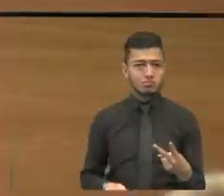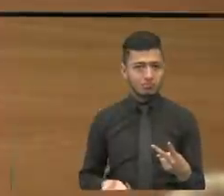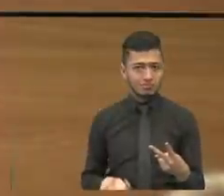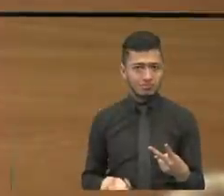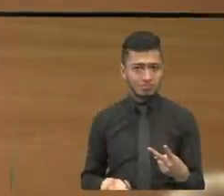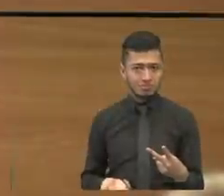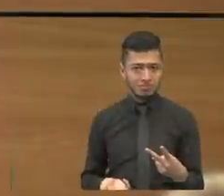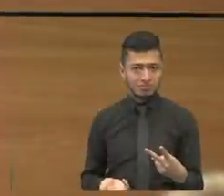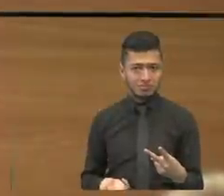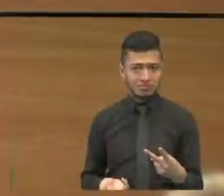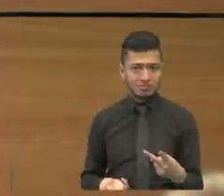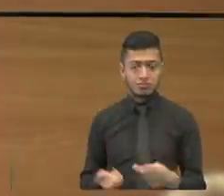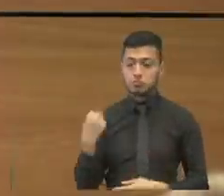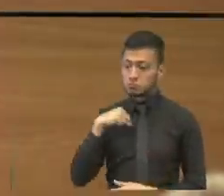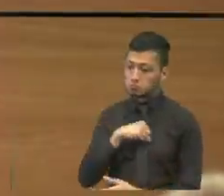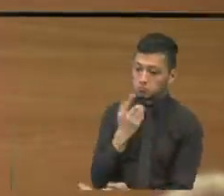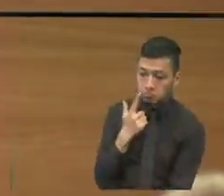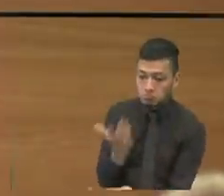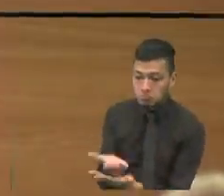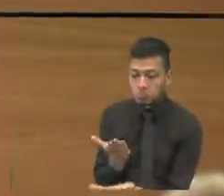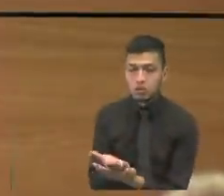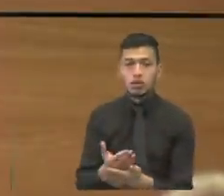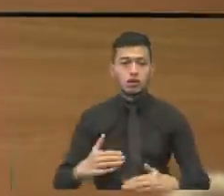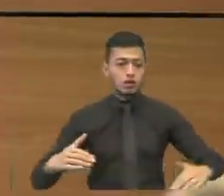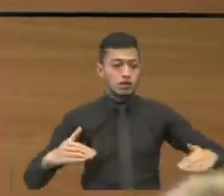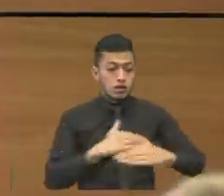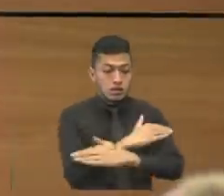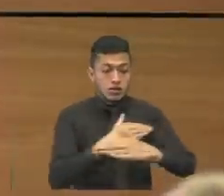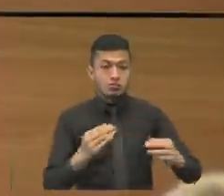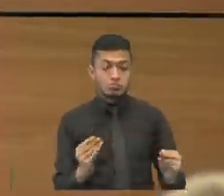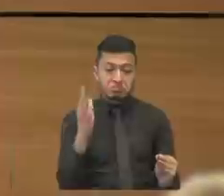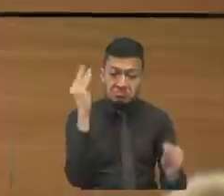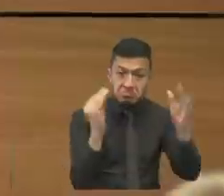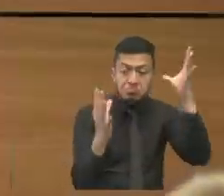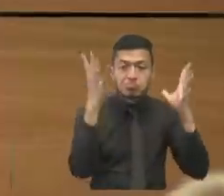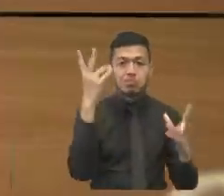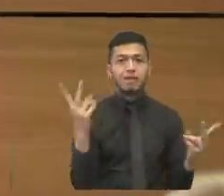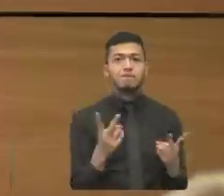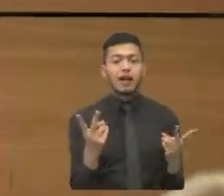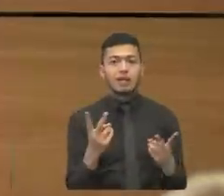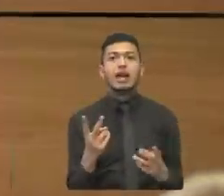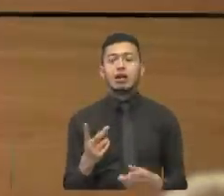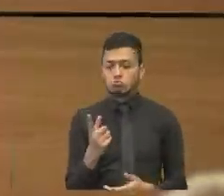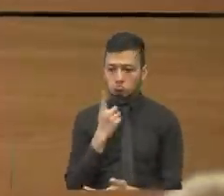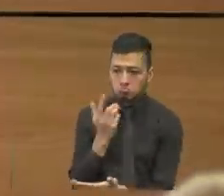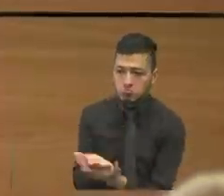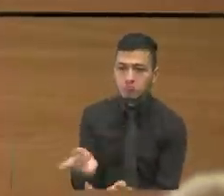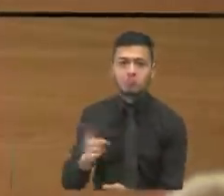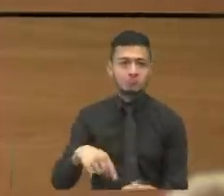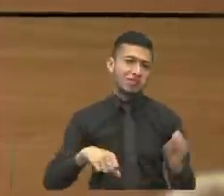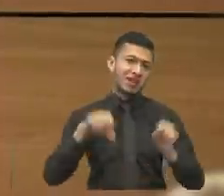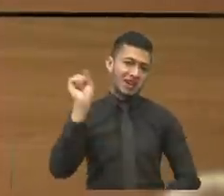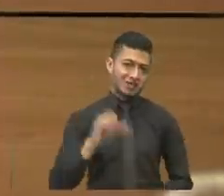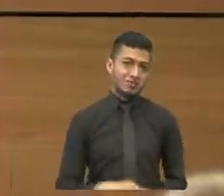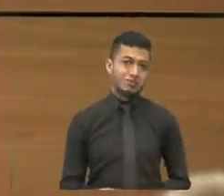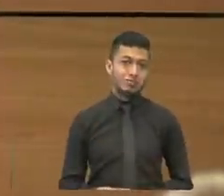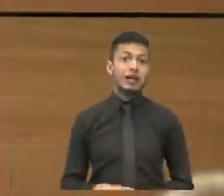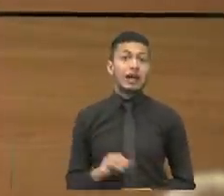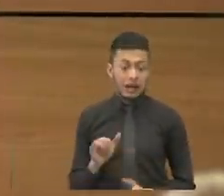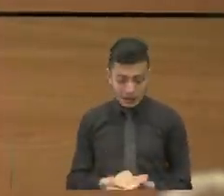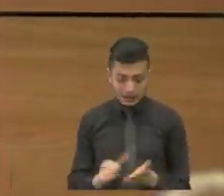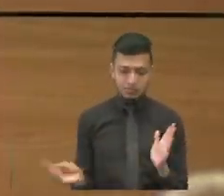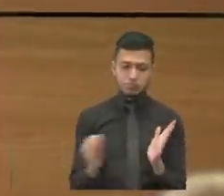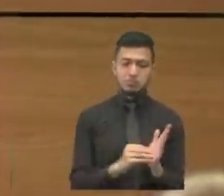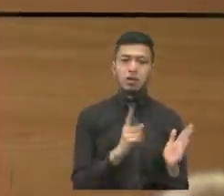hacer un corredor verde sobre la séptima y ganamos. Y ese programa de gobierno y ese mandato lo presentamos en nuestro plan de